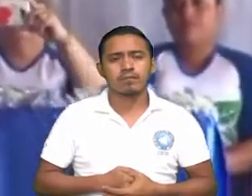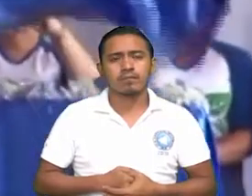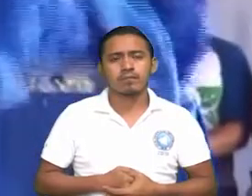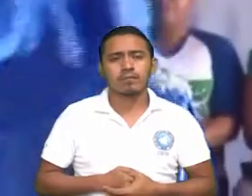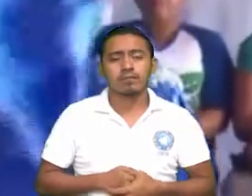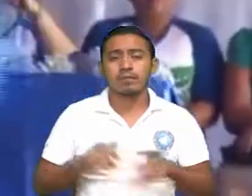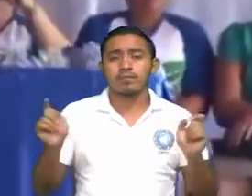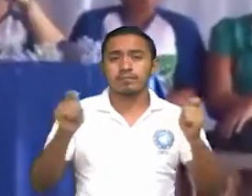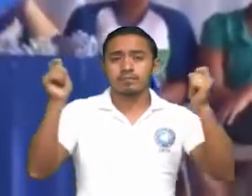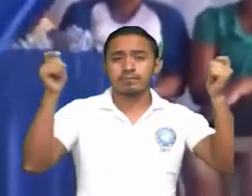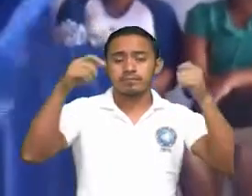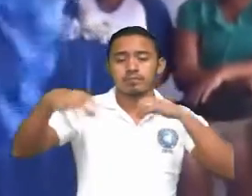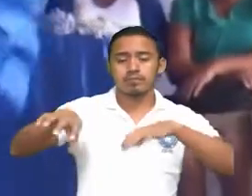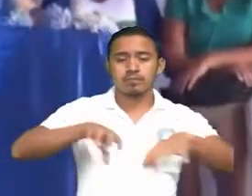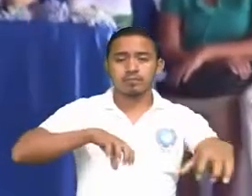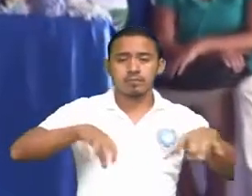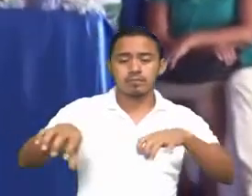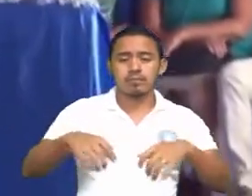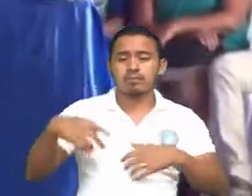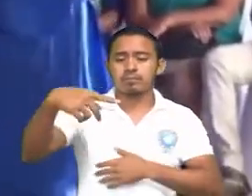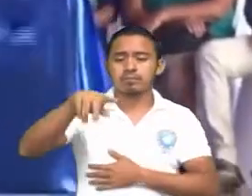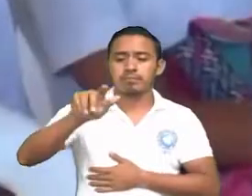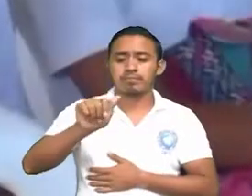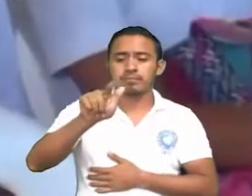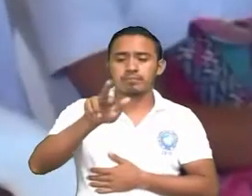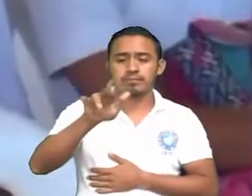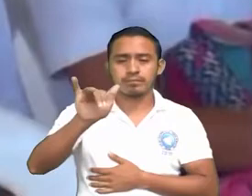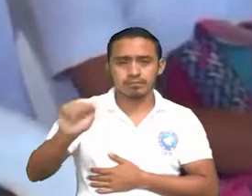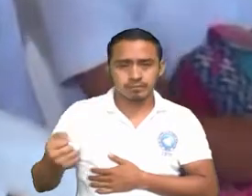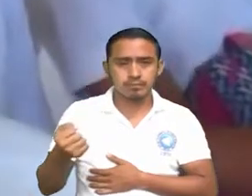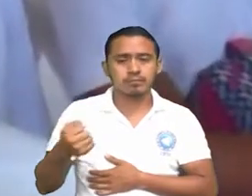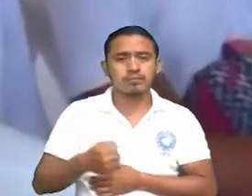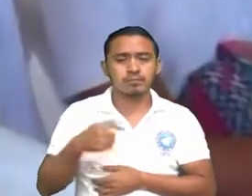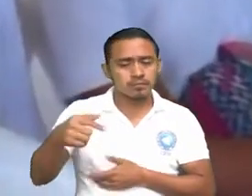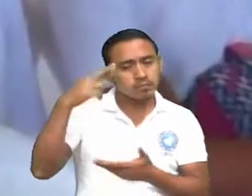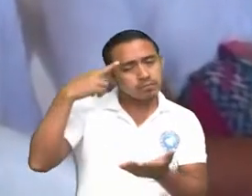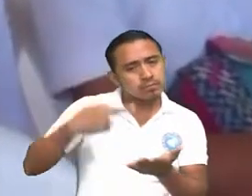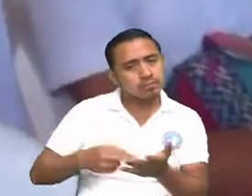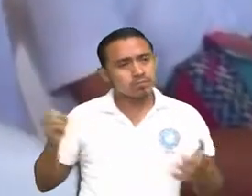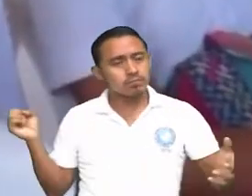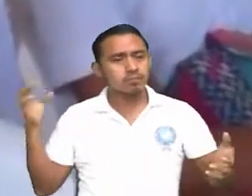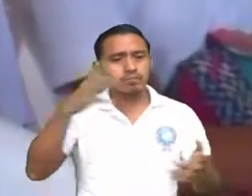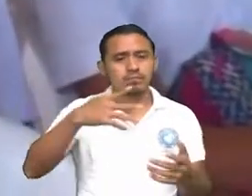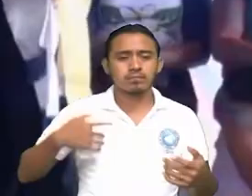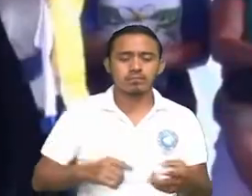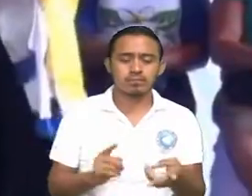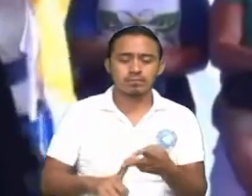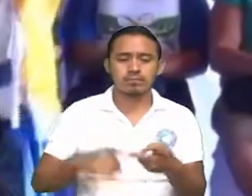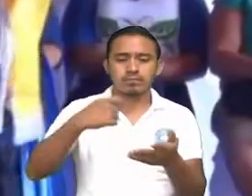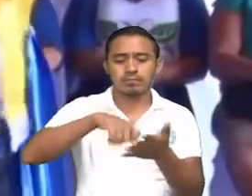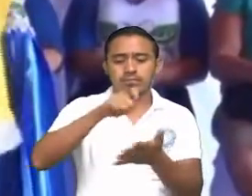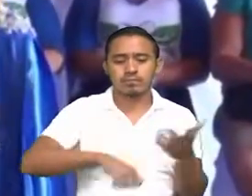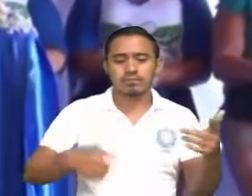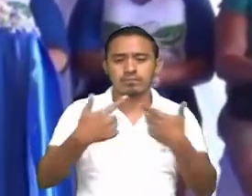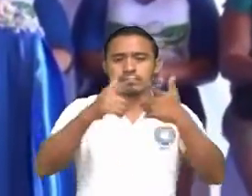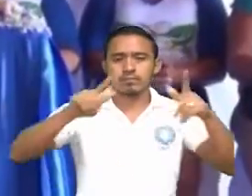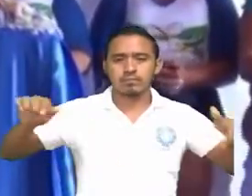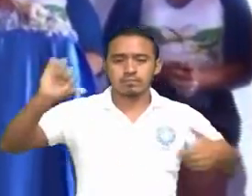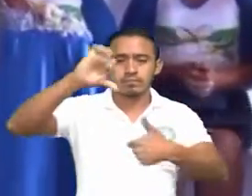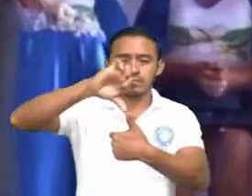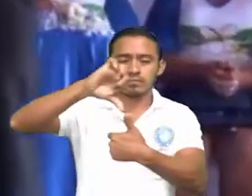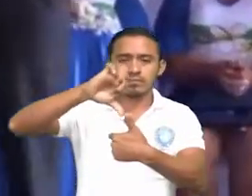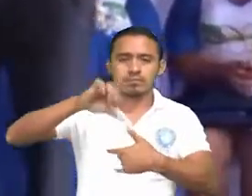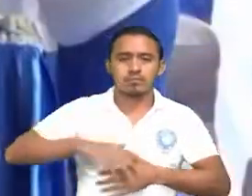En celebración de las fiestas patrias y al aproximarse un aniversario más de la heroica batalla de San Jacinto y de la firma de la independencia de